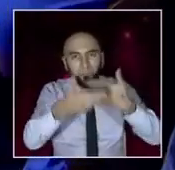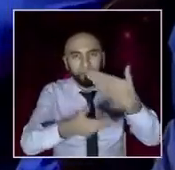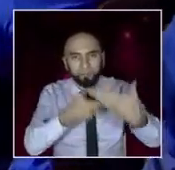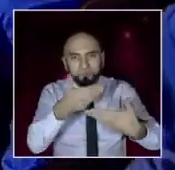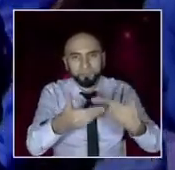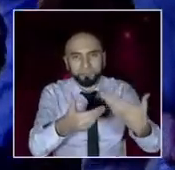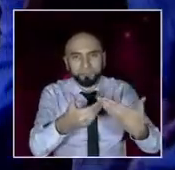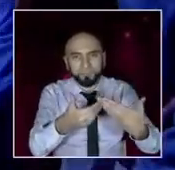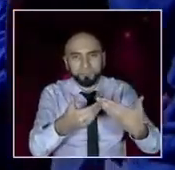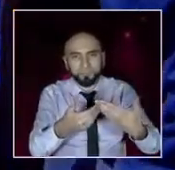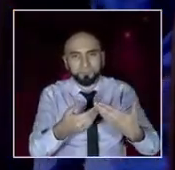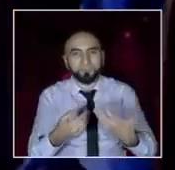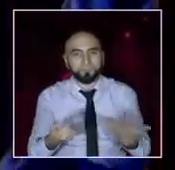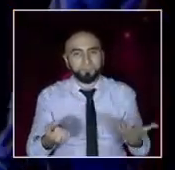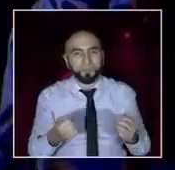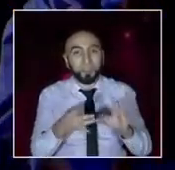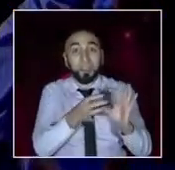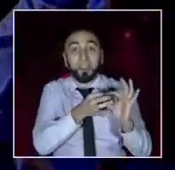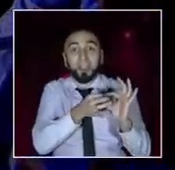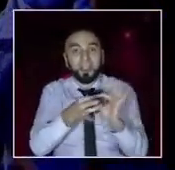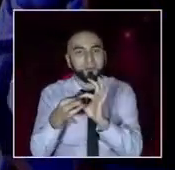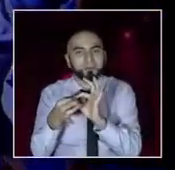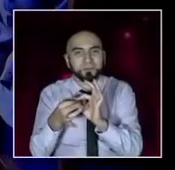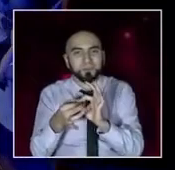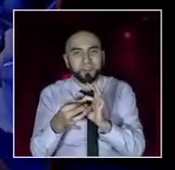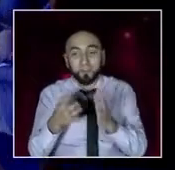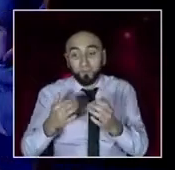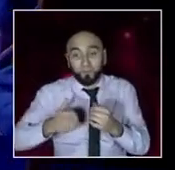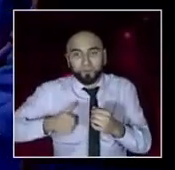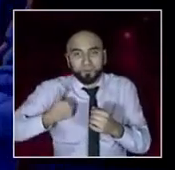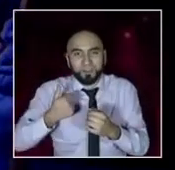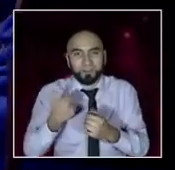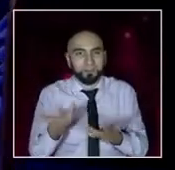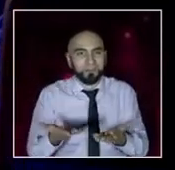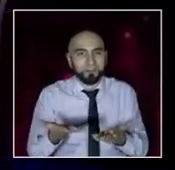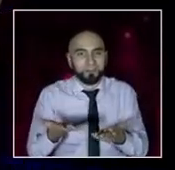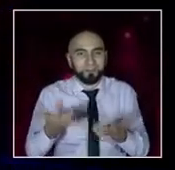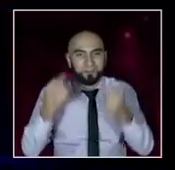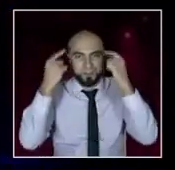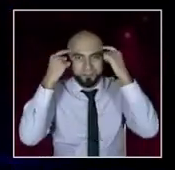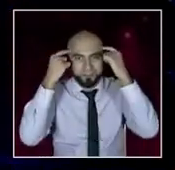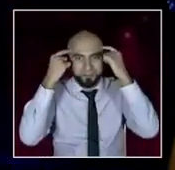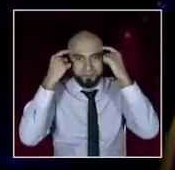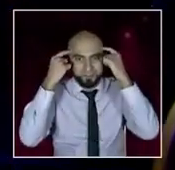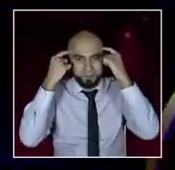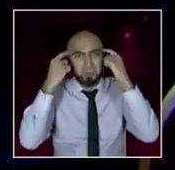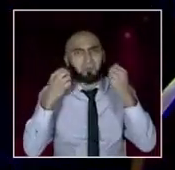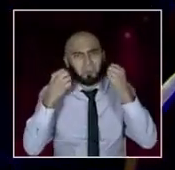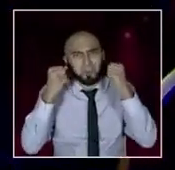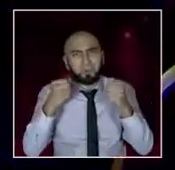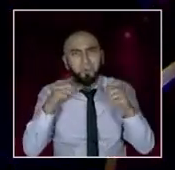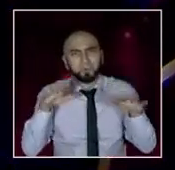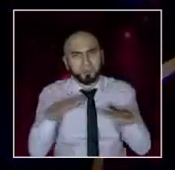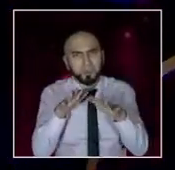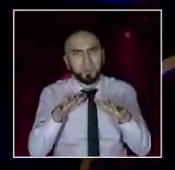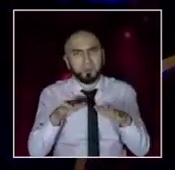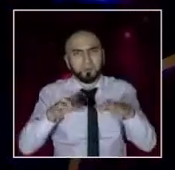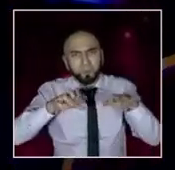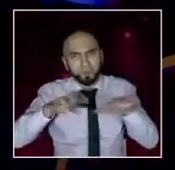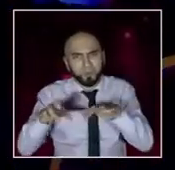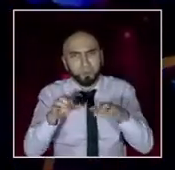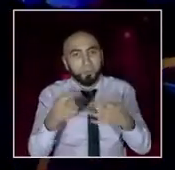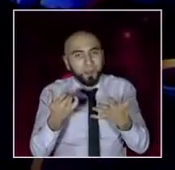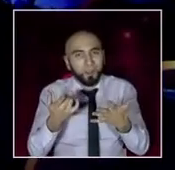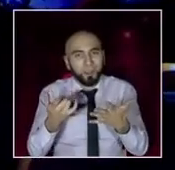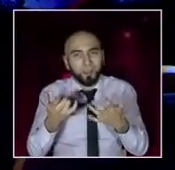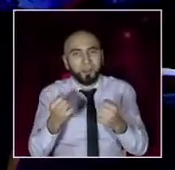consecuencia, no la causa de una acción voluntaria. Y nuevamente podemos usar la realidad virtual para tratar de investigar estas cosas, y lo